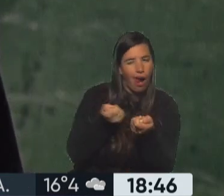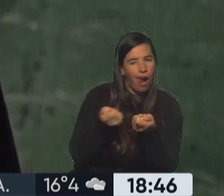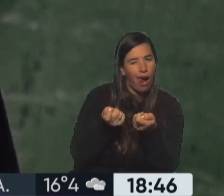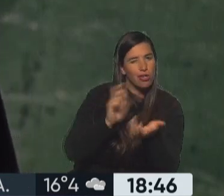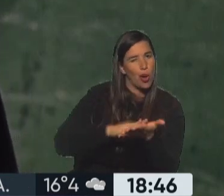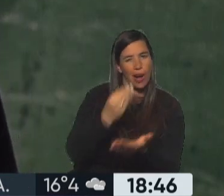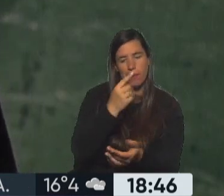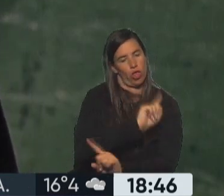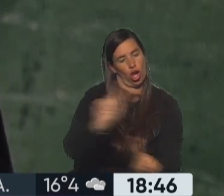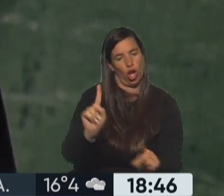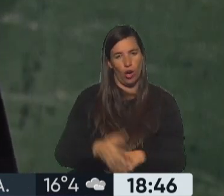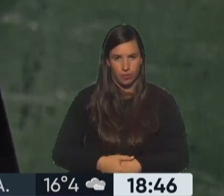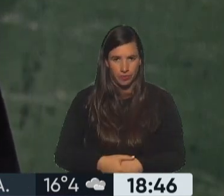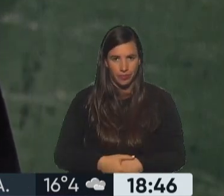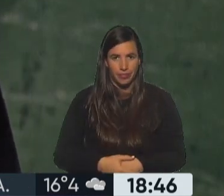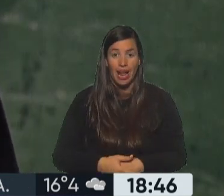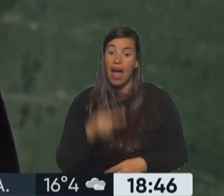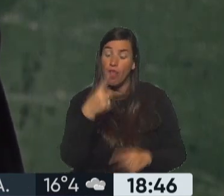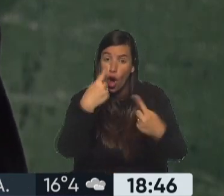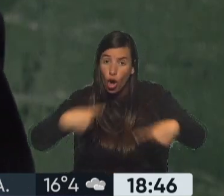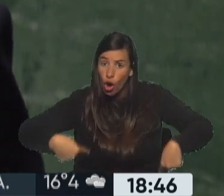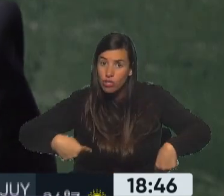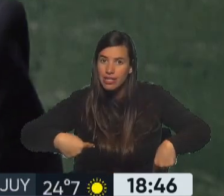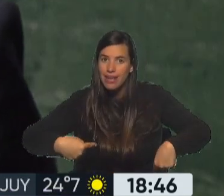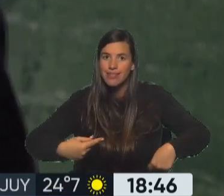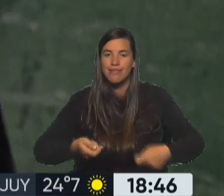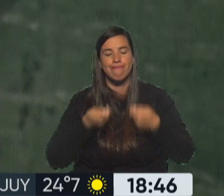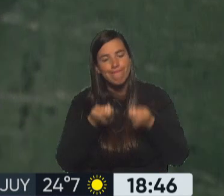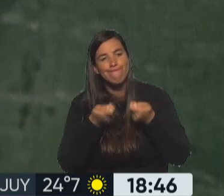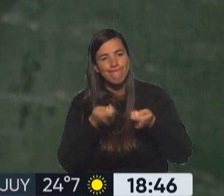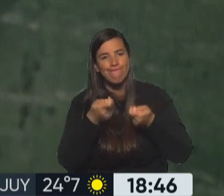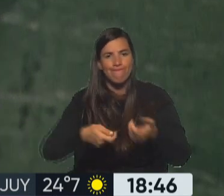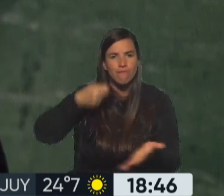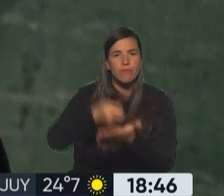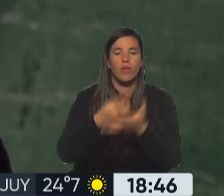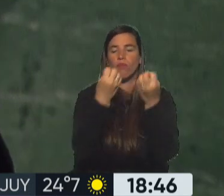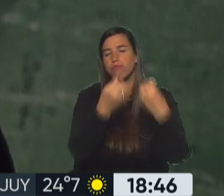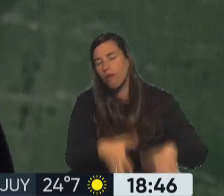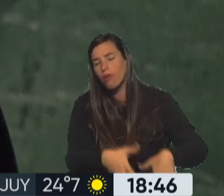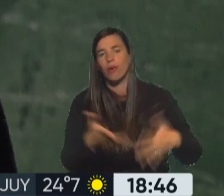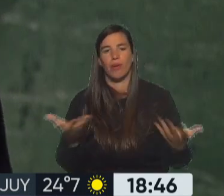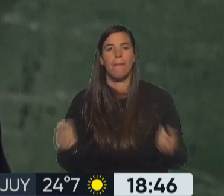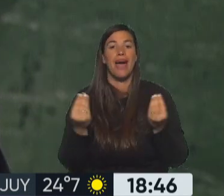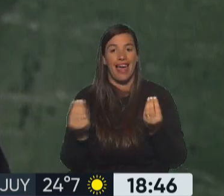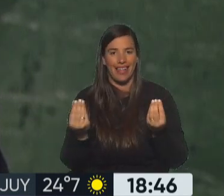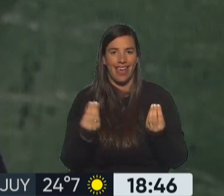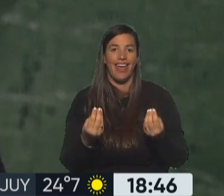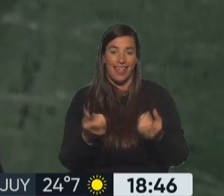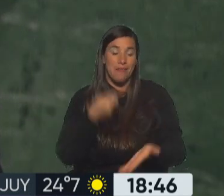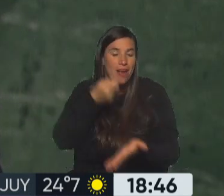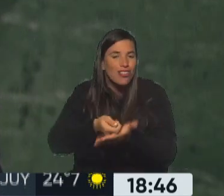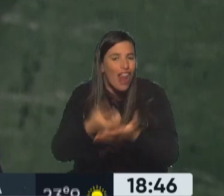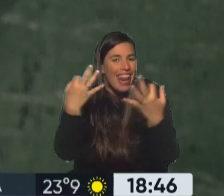financiera. Ambas cosas desalientan las inversiones necesarias para aumentar la producción que ayude a